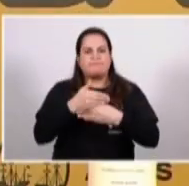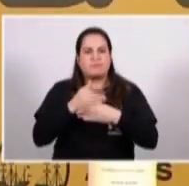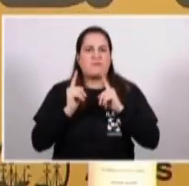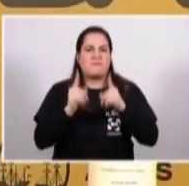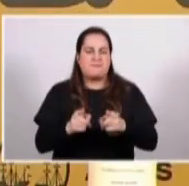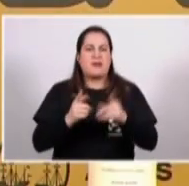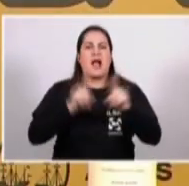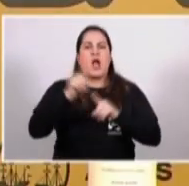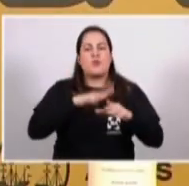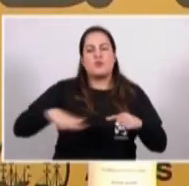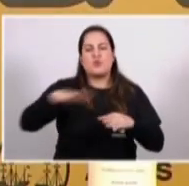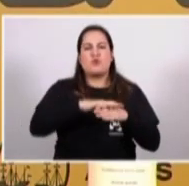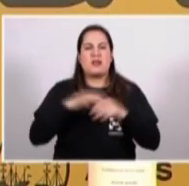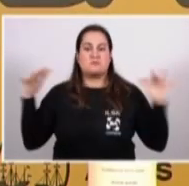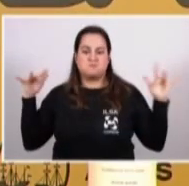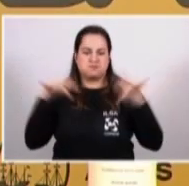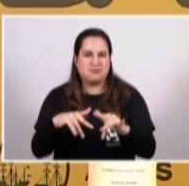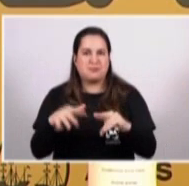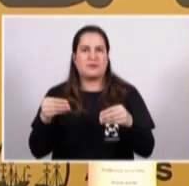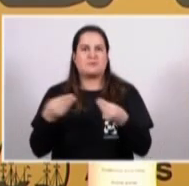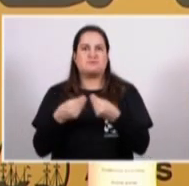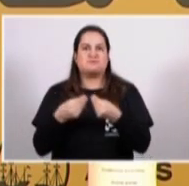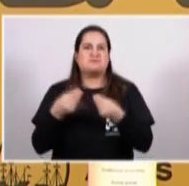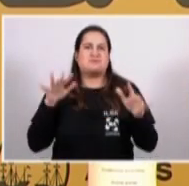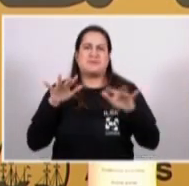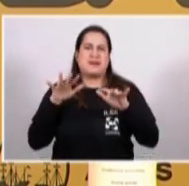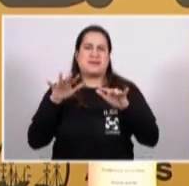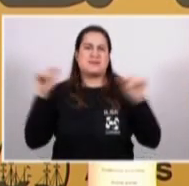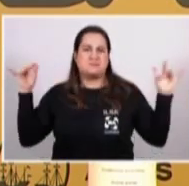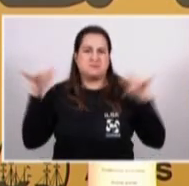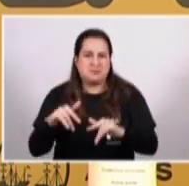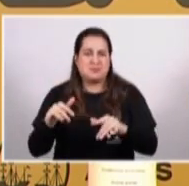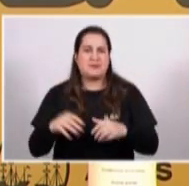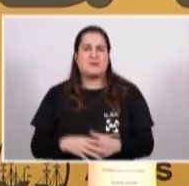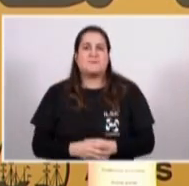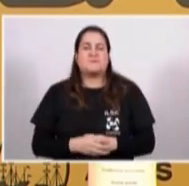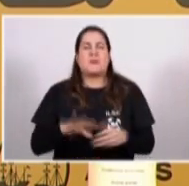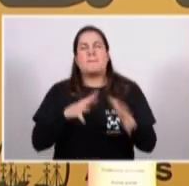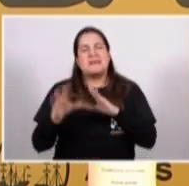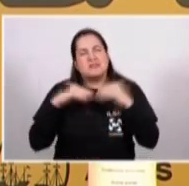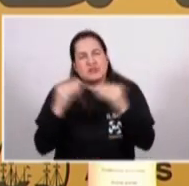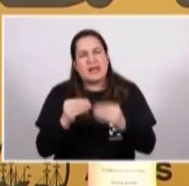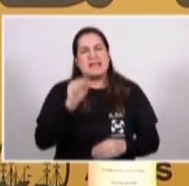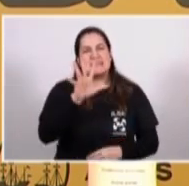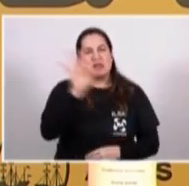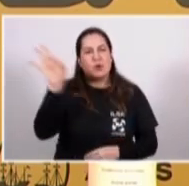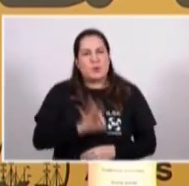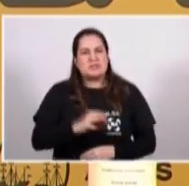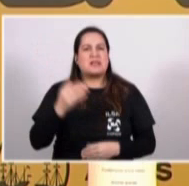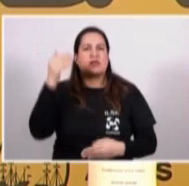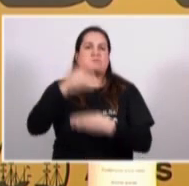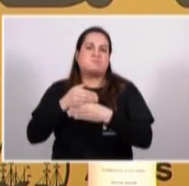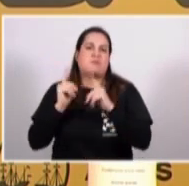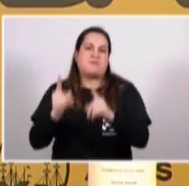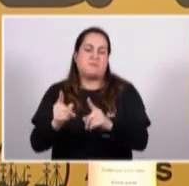transferencia de dinero desde las cuentas del Banco Nación. ¿Cuándo puede pasar esto? Bueno, podría pasar esta semana, no está previsto que la Corte se reúna, pero